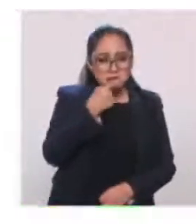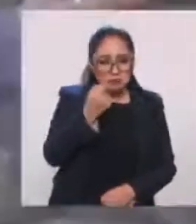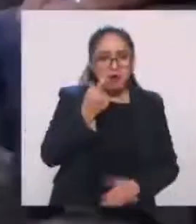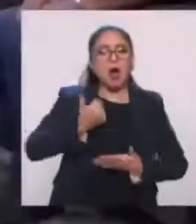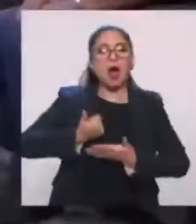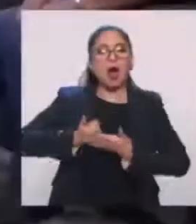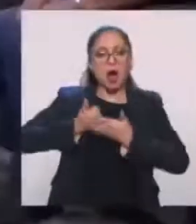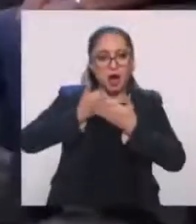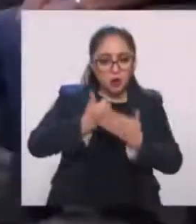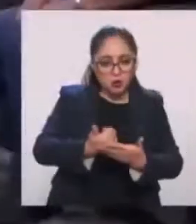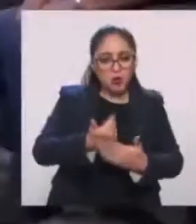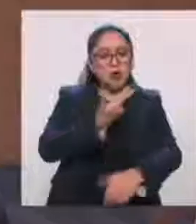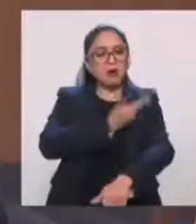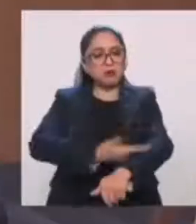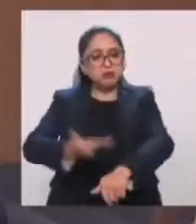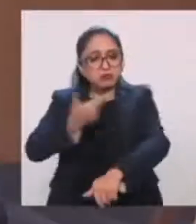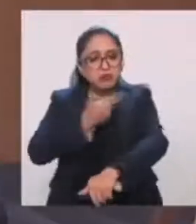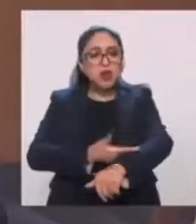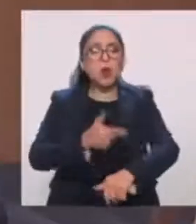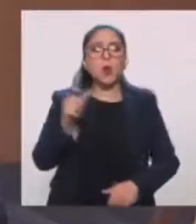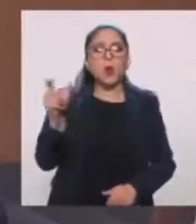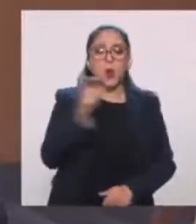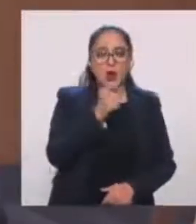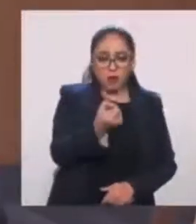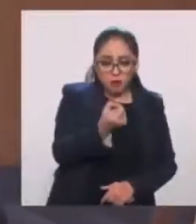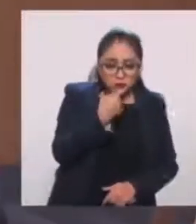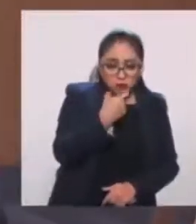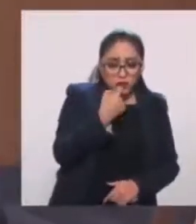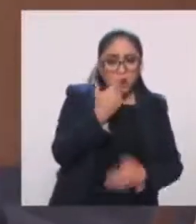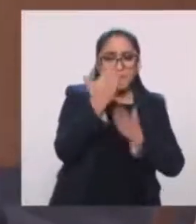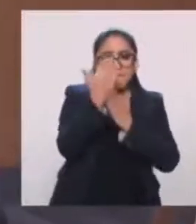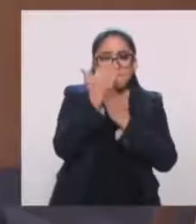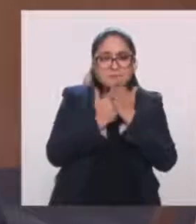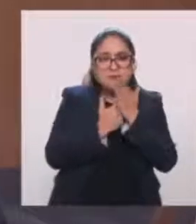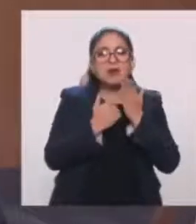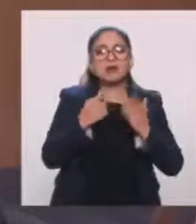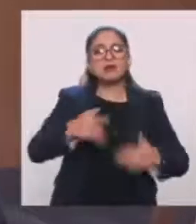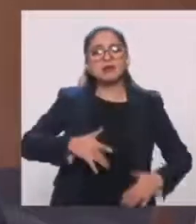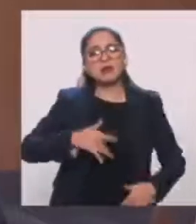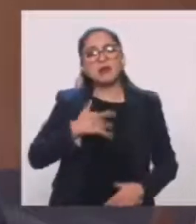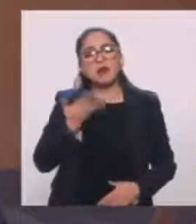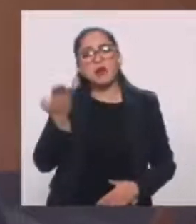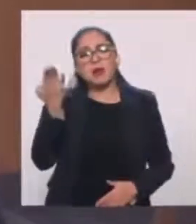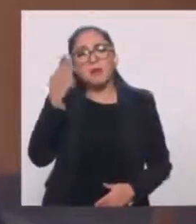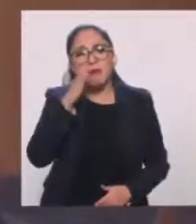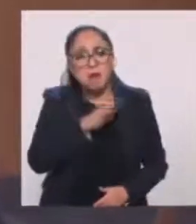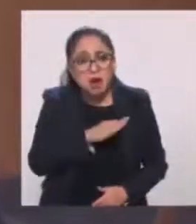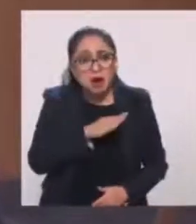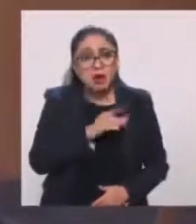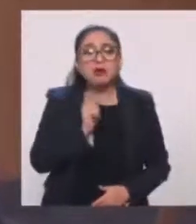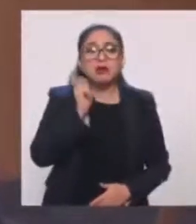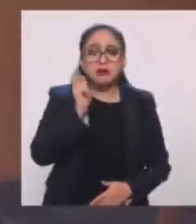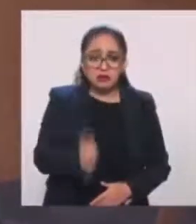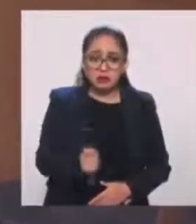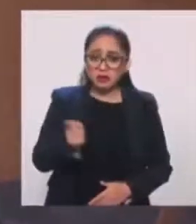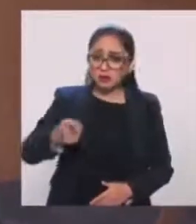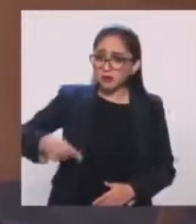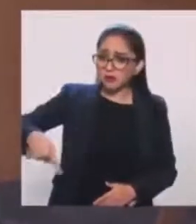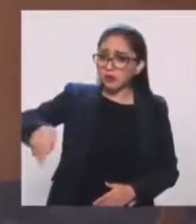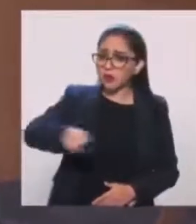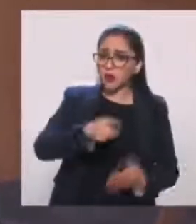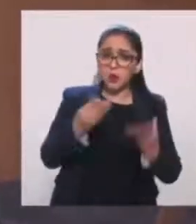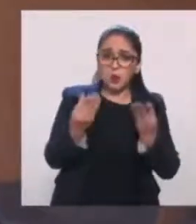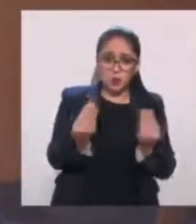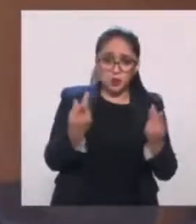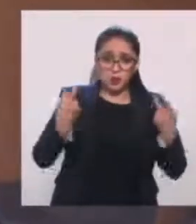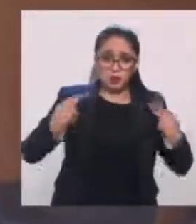tienen menos efectos secundarios, y muchas personas le han dejado de tener miedo a la enfermedad. Sí.